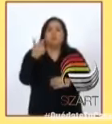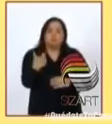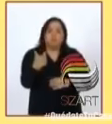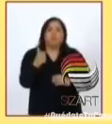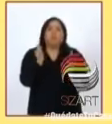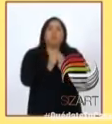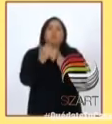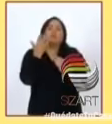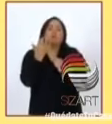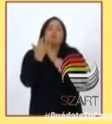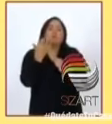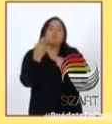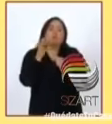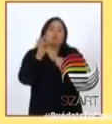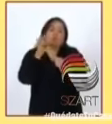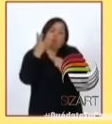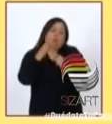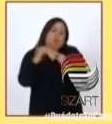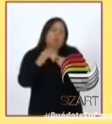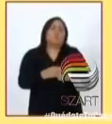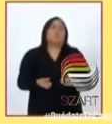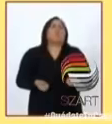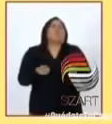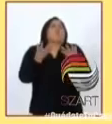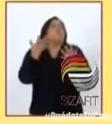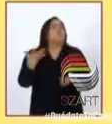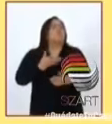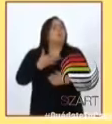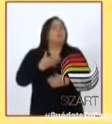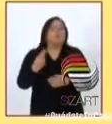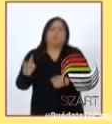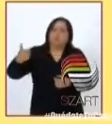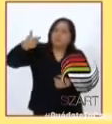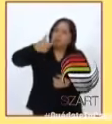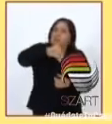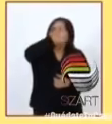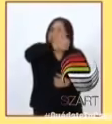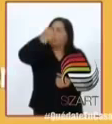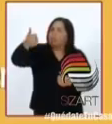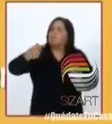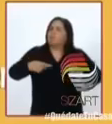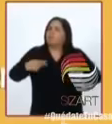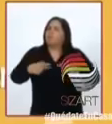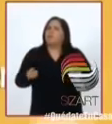con 50 centavos. ¿Cuánto tiene que aportar cada persona?